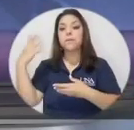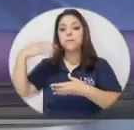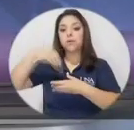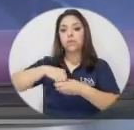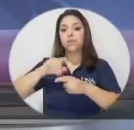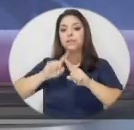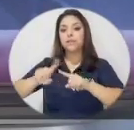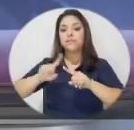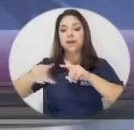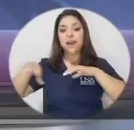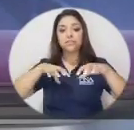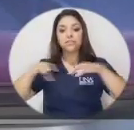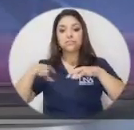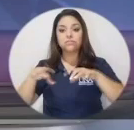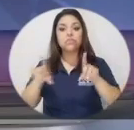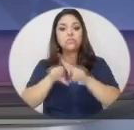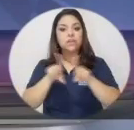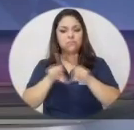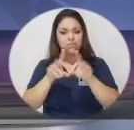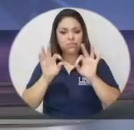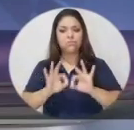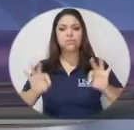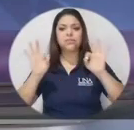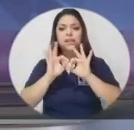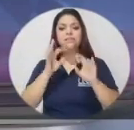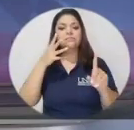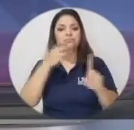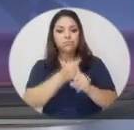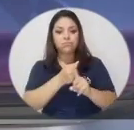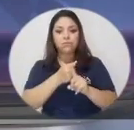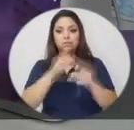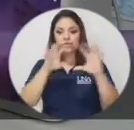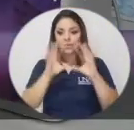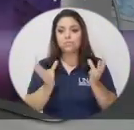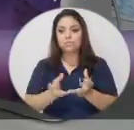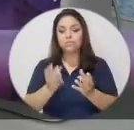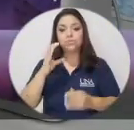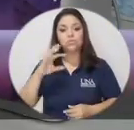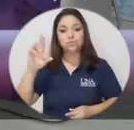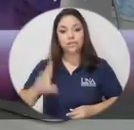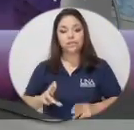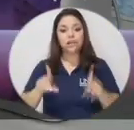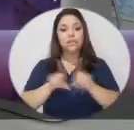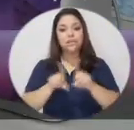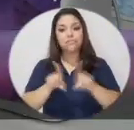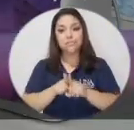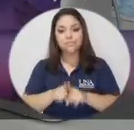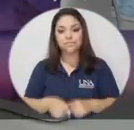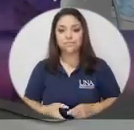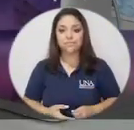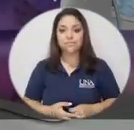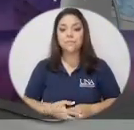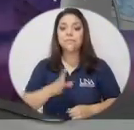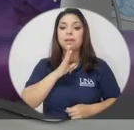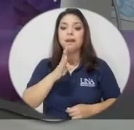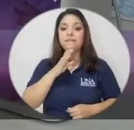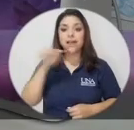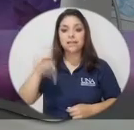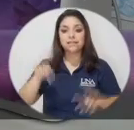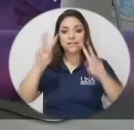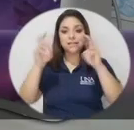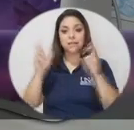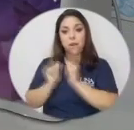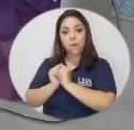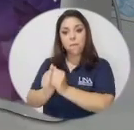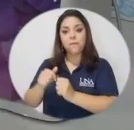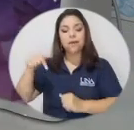también tiene importantes impactos en el mundo y por supuesto pues Costa Rica no es la excepción. Para hablar de este tema nos acompaña en